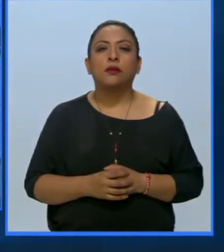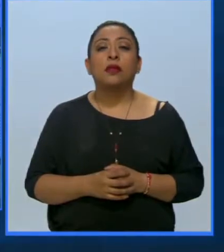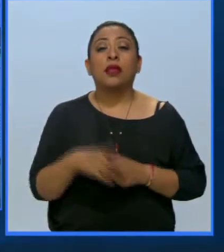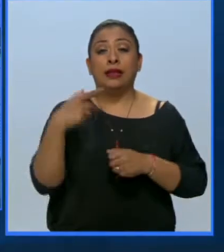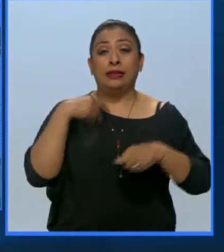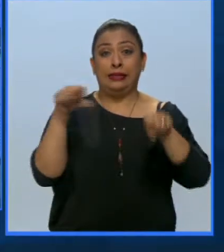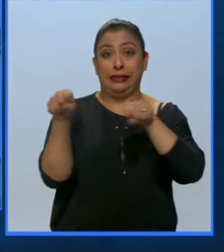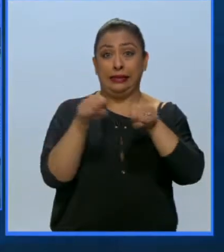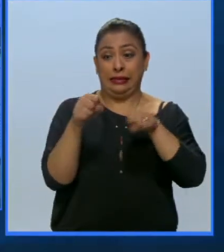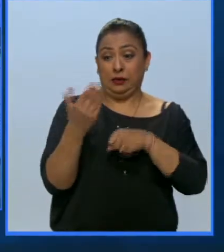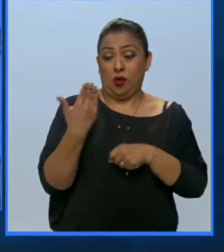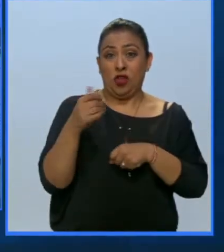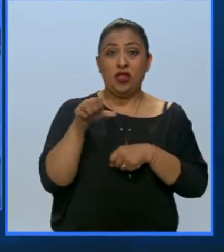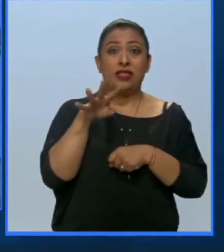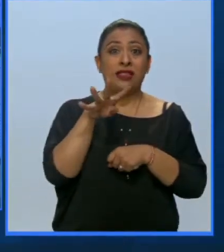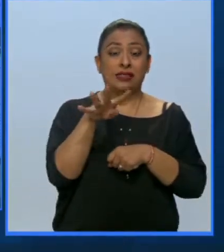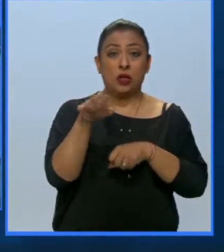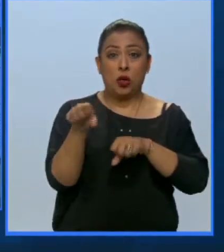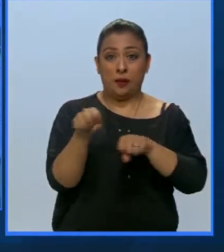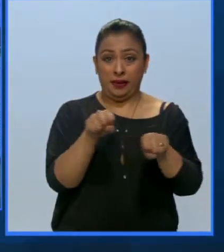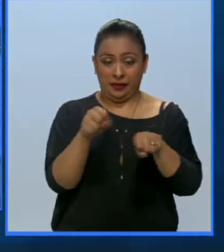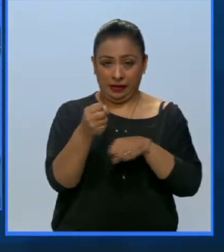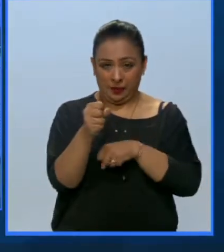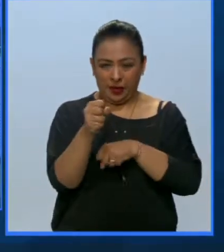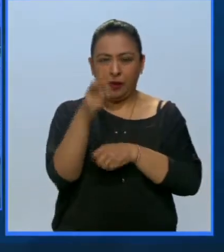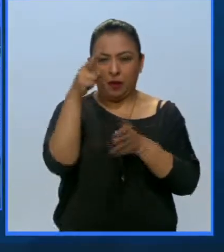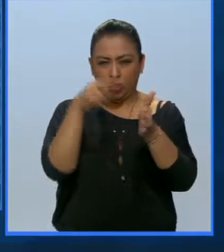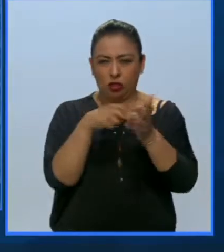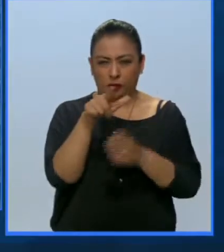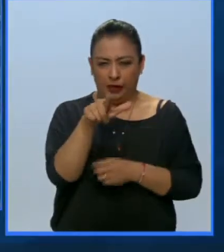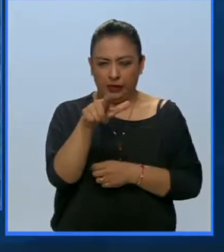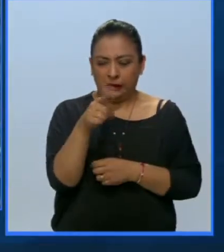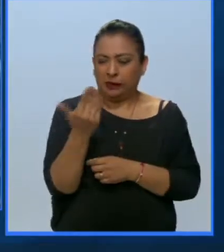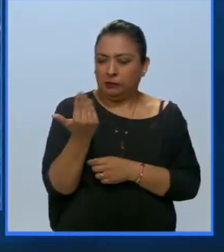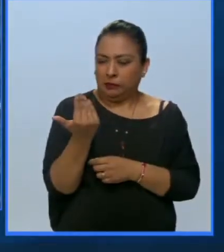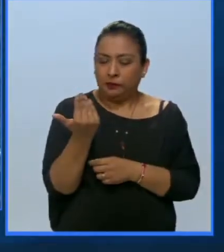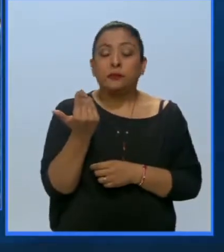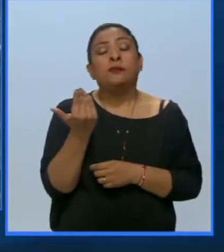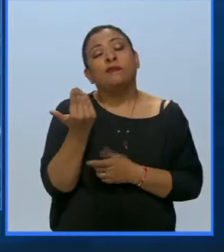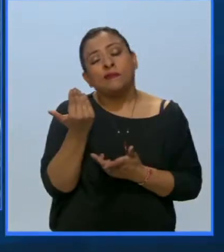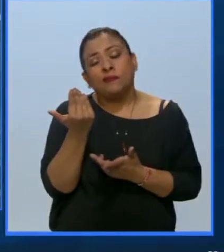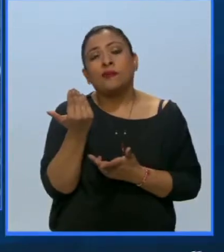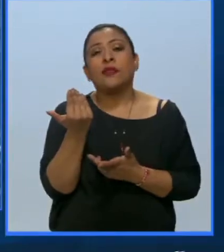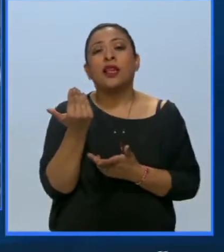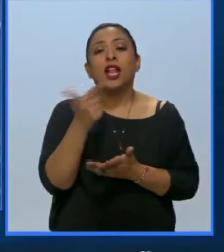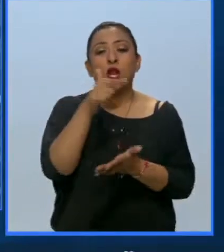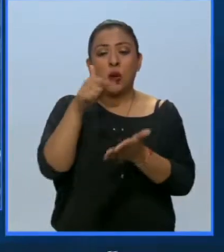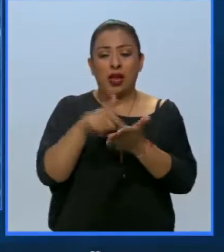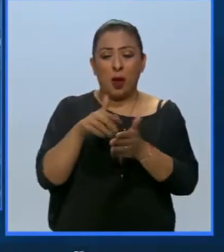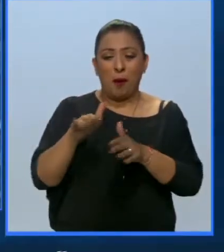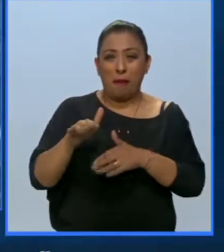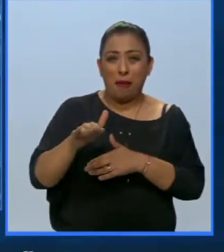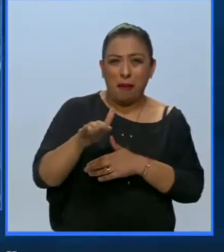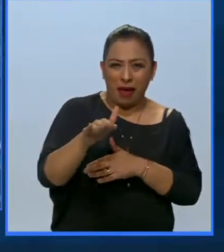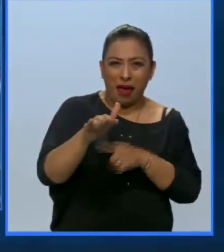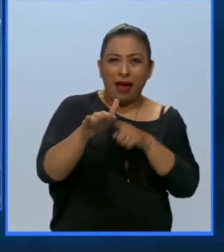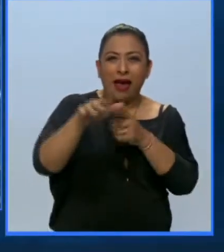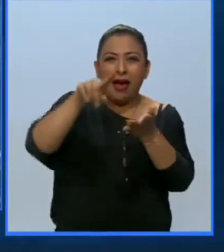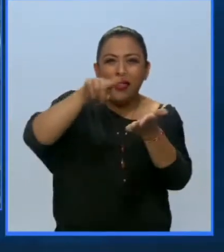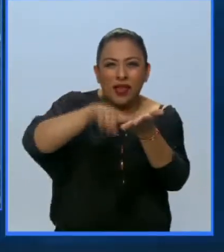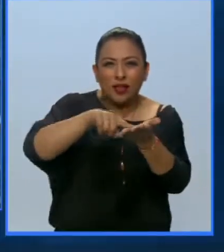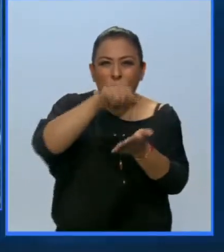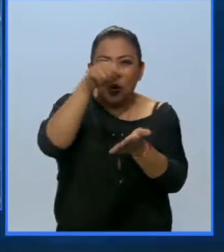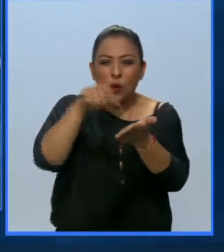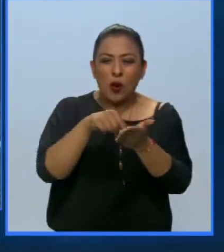El sismo pasado, el 19 de septiembre del 2017, digamos, el campo de ondas incidente en la cuenca